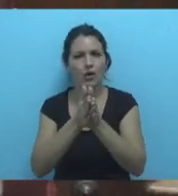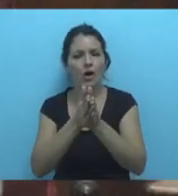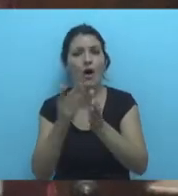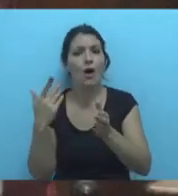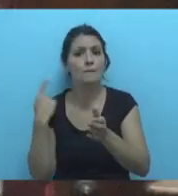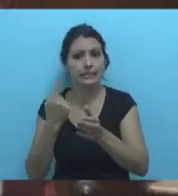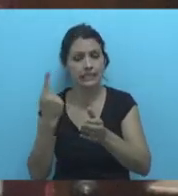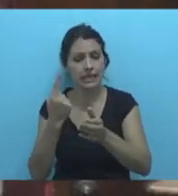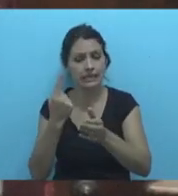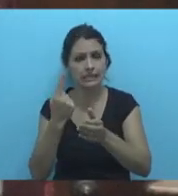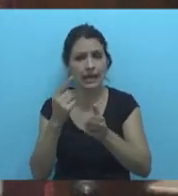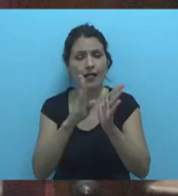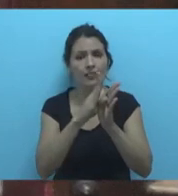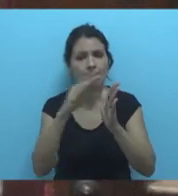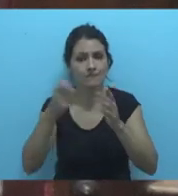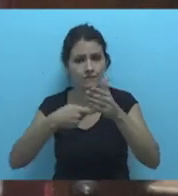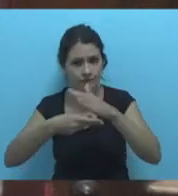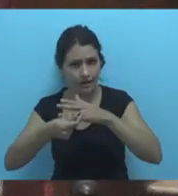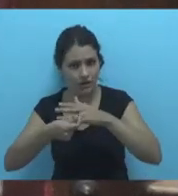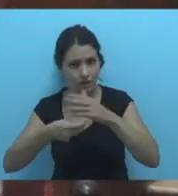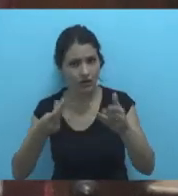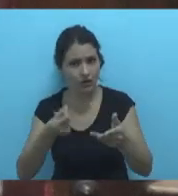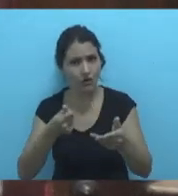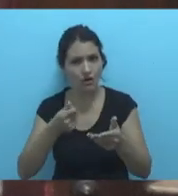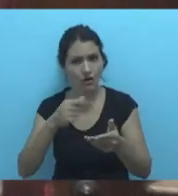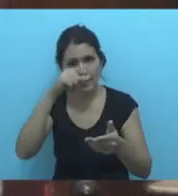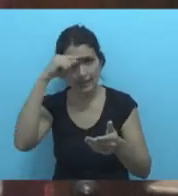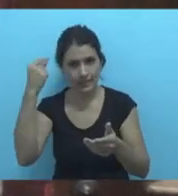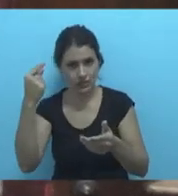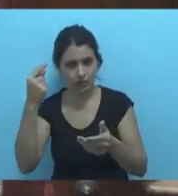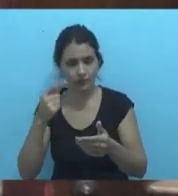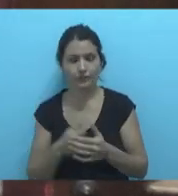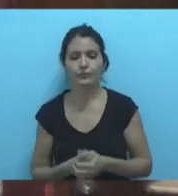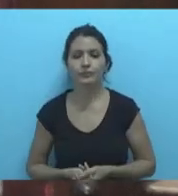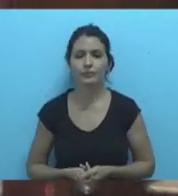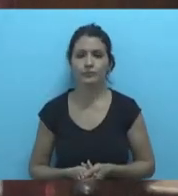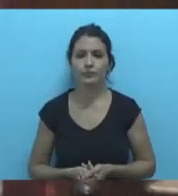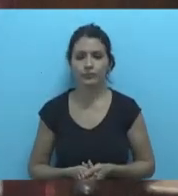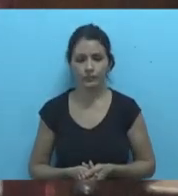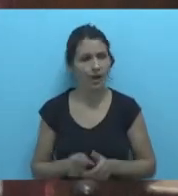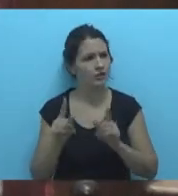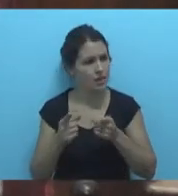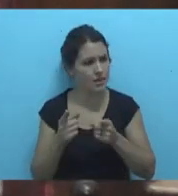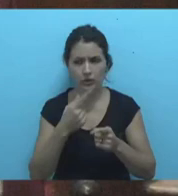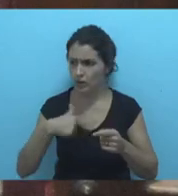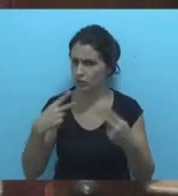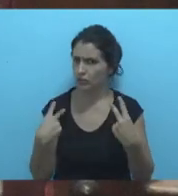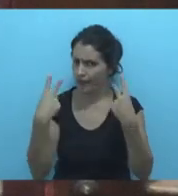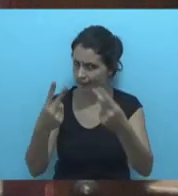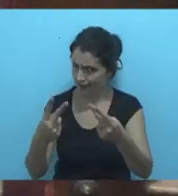martes pasado. Audiencia en la que concurrimos también una importante cantidad de legisladores, a las cuales